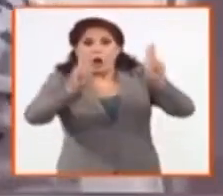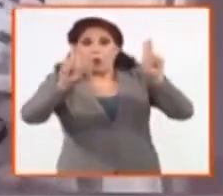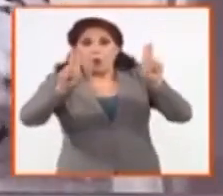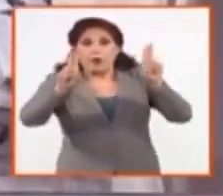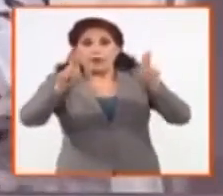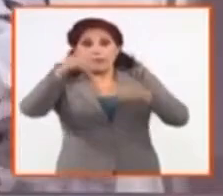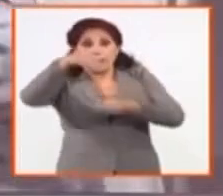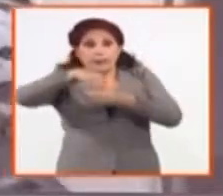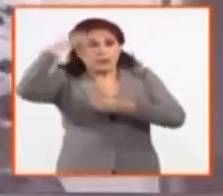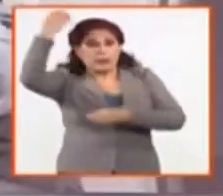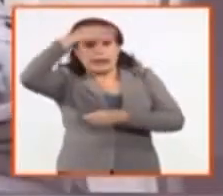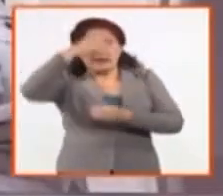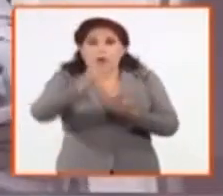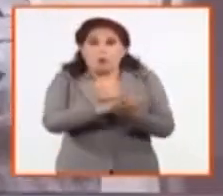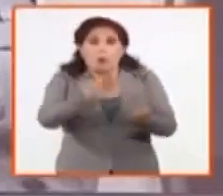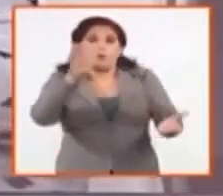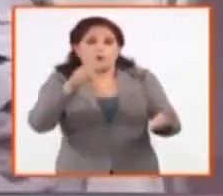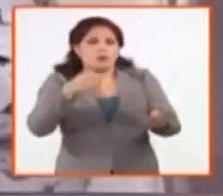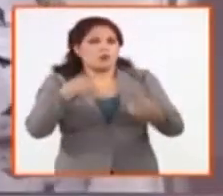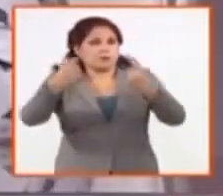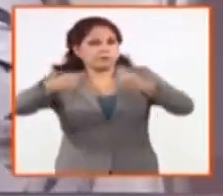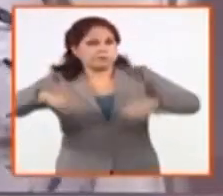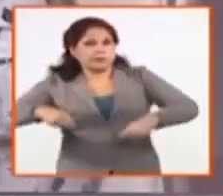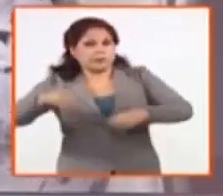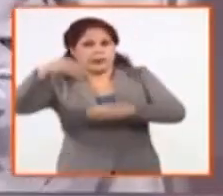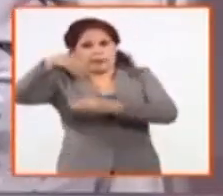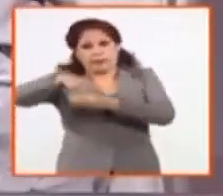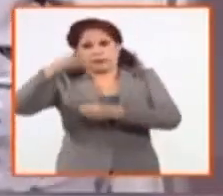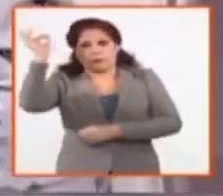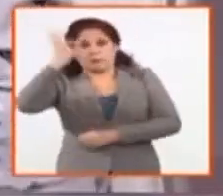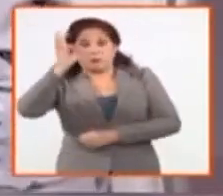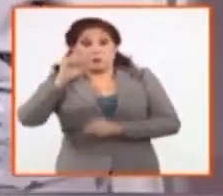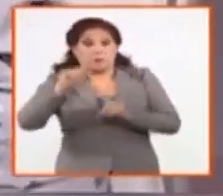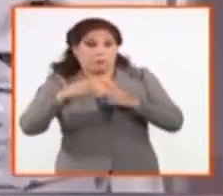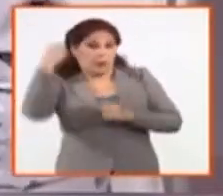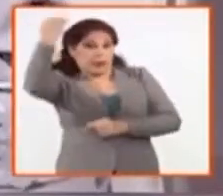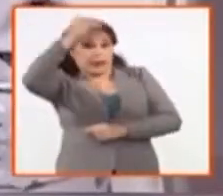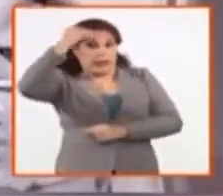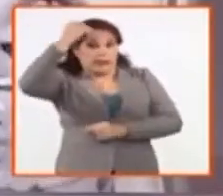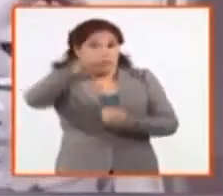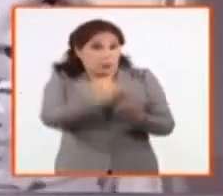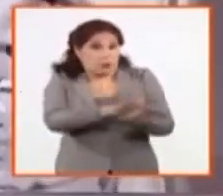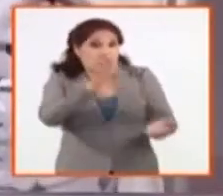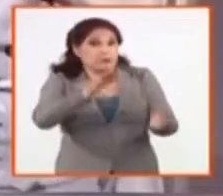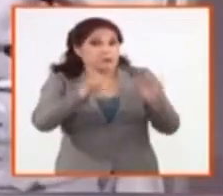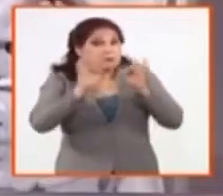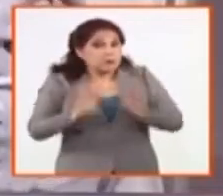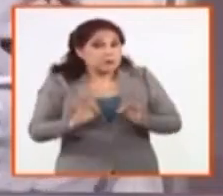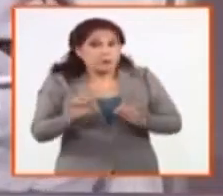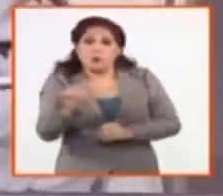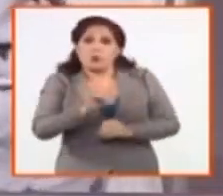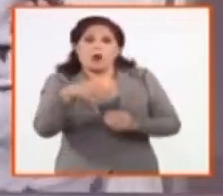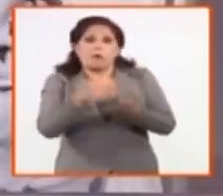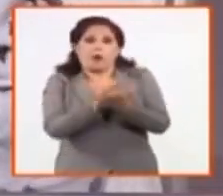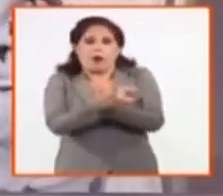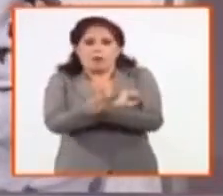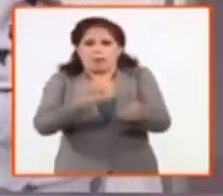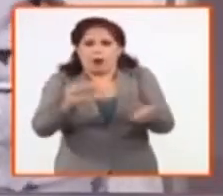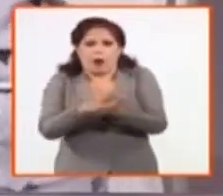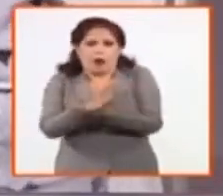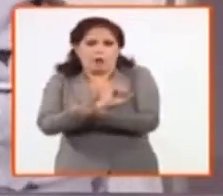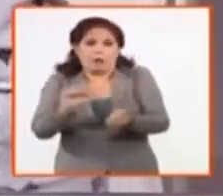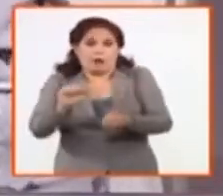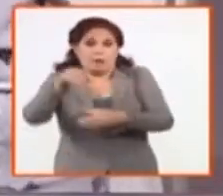se comprometió a Estados Unidos en retirarse. Y en la práctica, los talibanes lo que se comprometieron, y vuelvo al terrorismo, es que